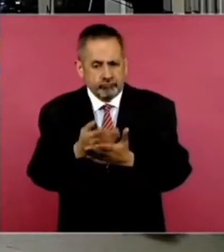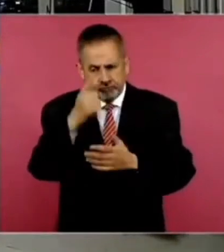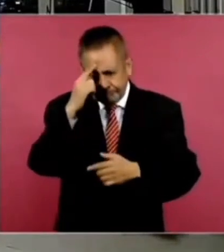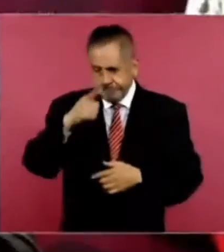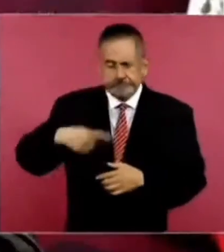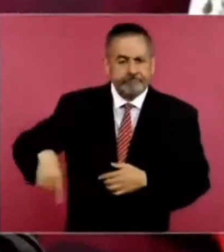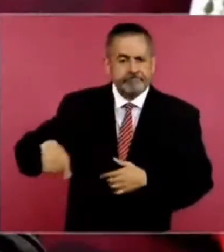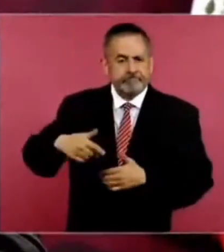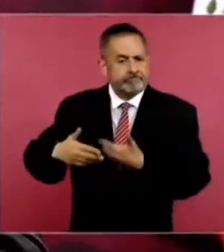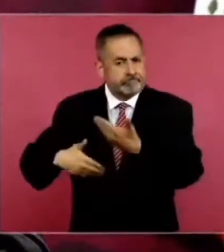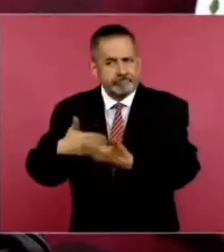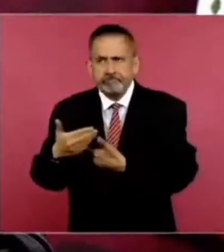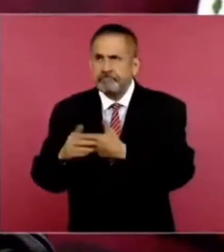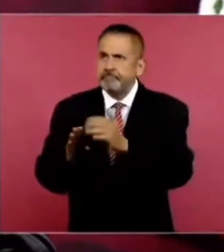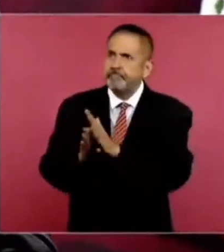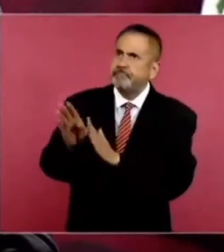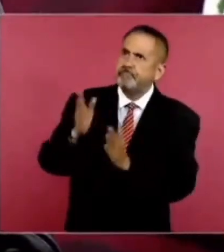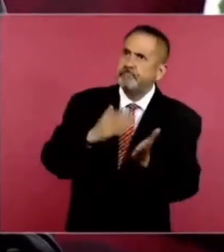desarrollo.